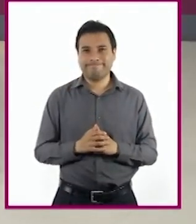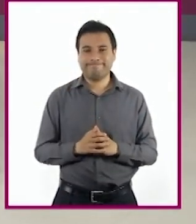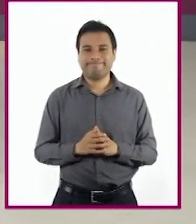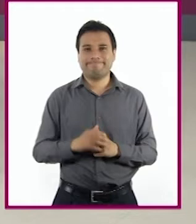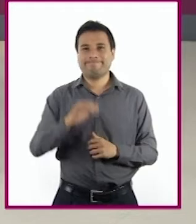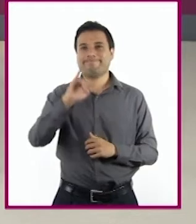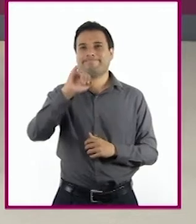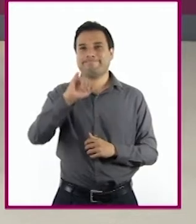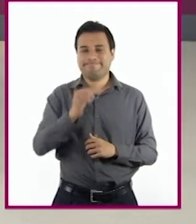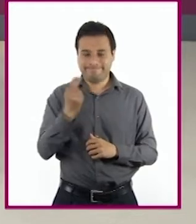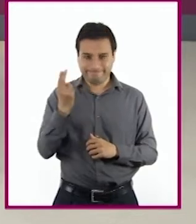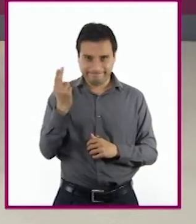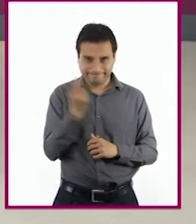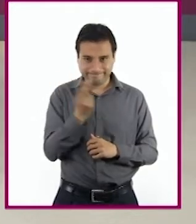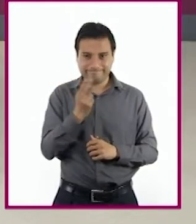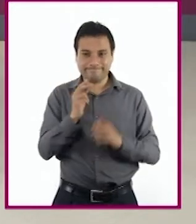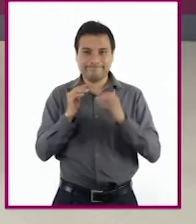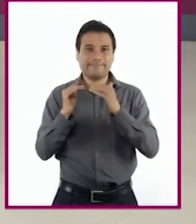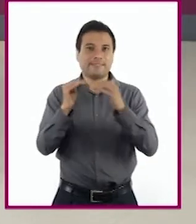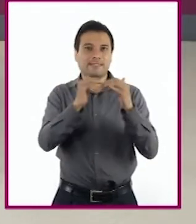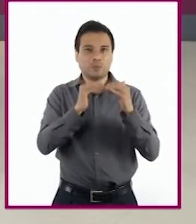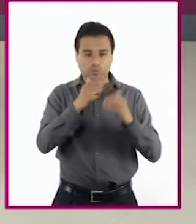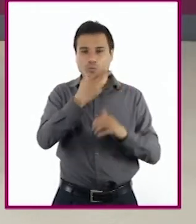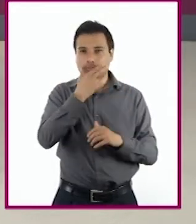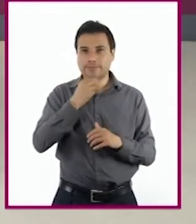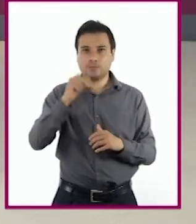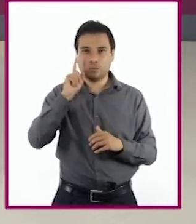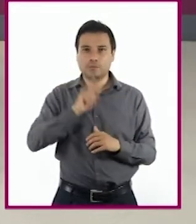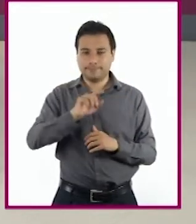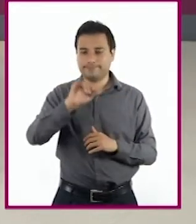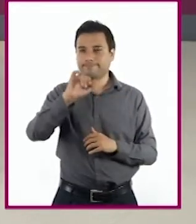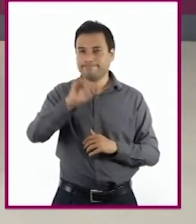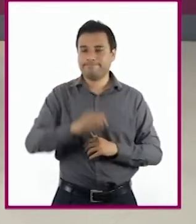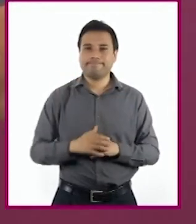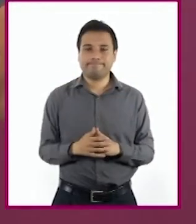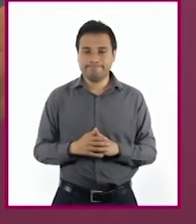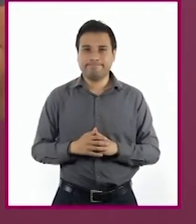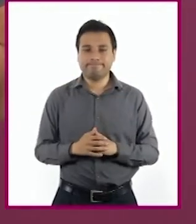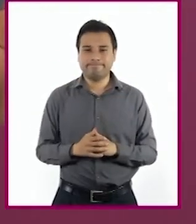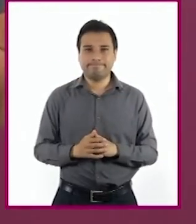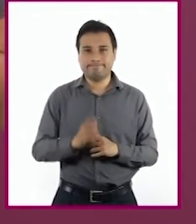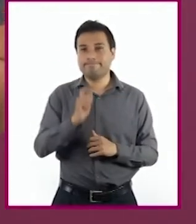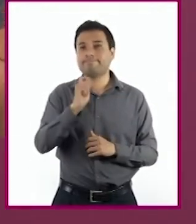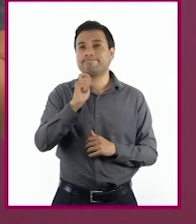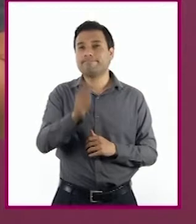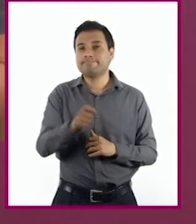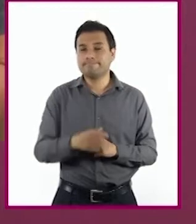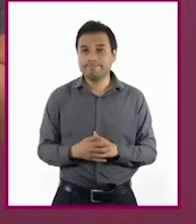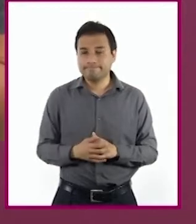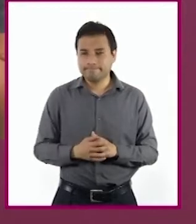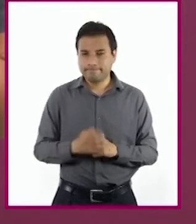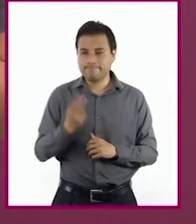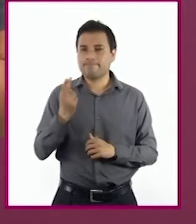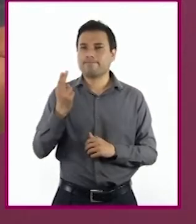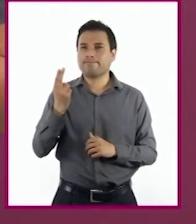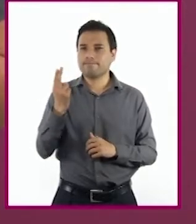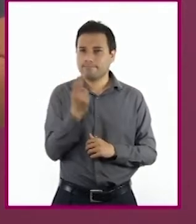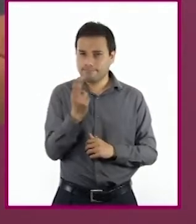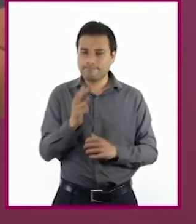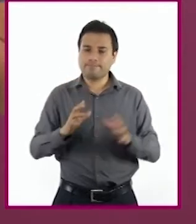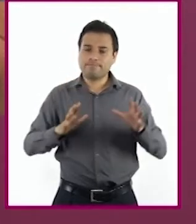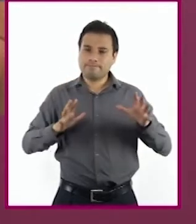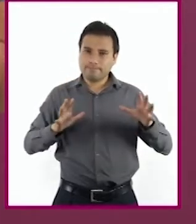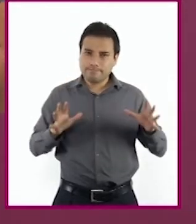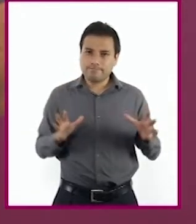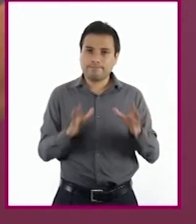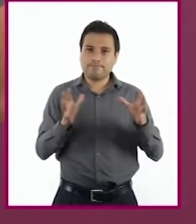equidad sirve para situaciones similares a los dos últimos ejemplos. Se trata de hacer lo necesario para que las